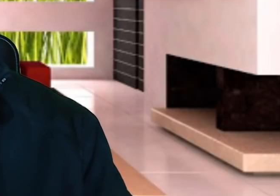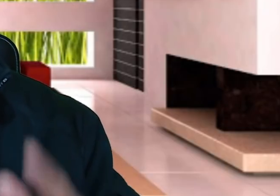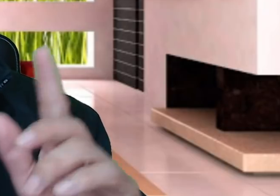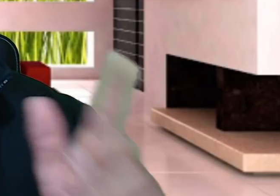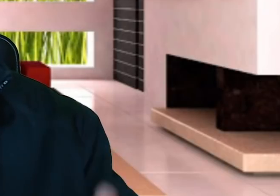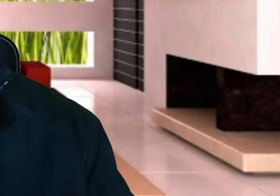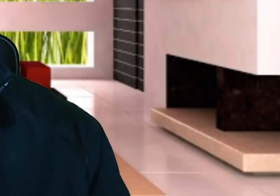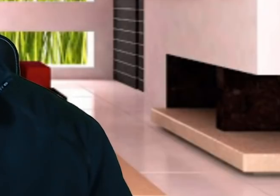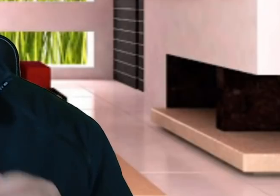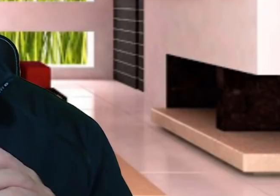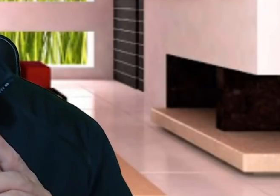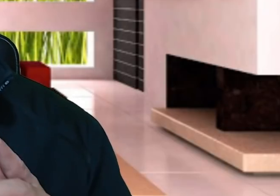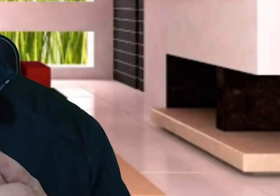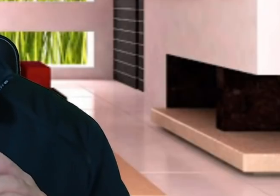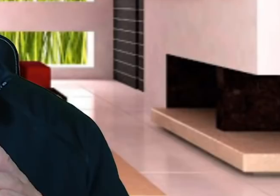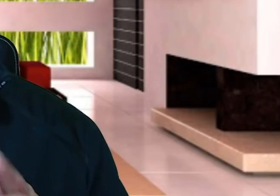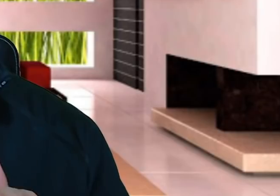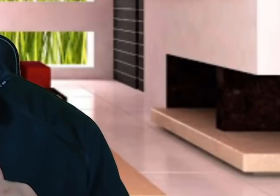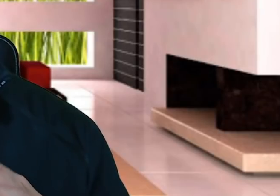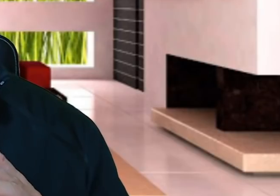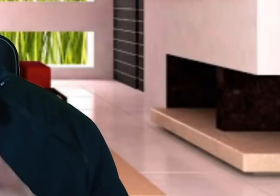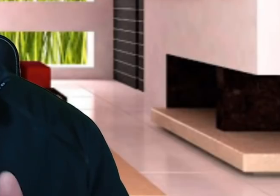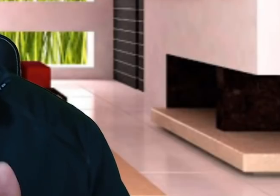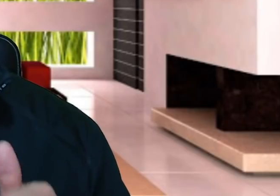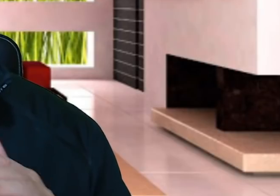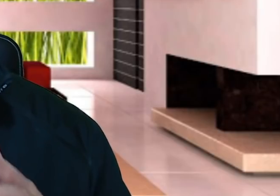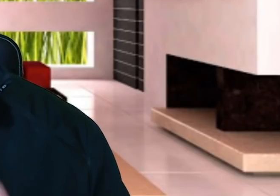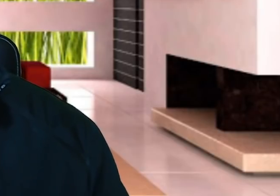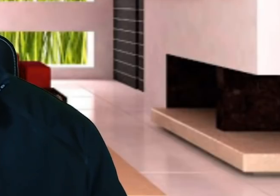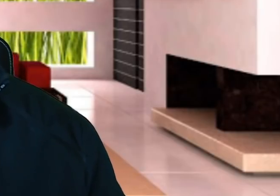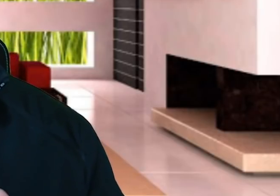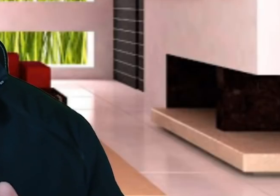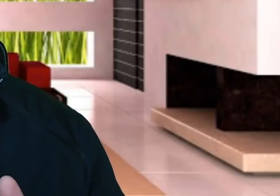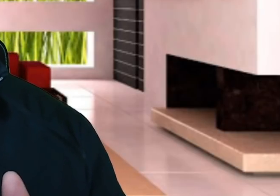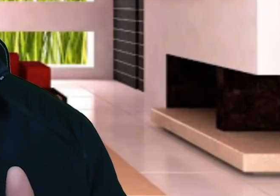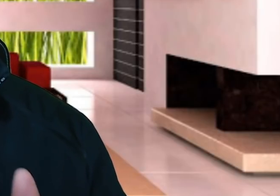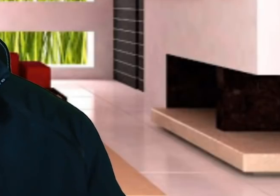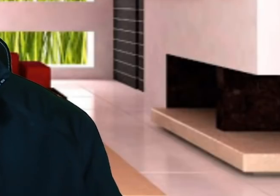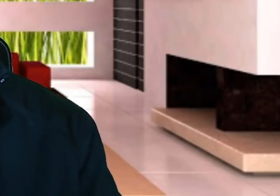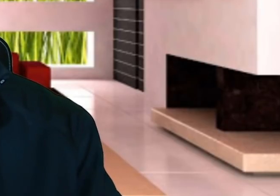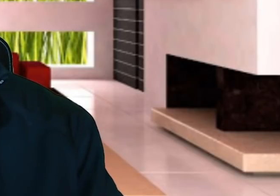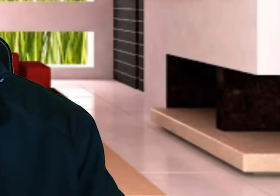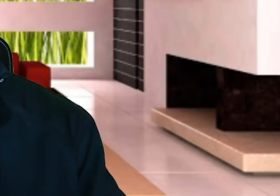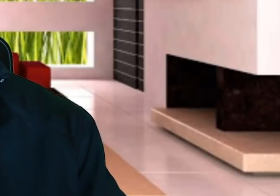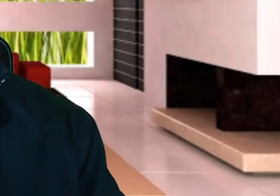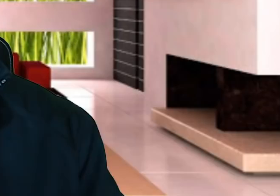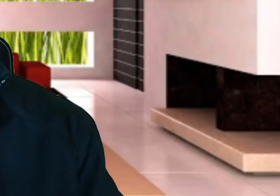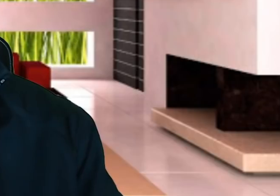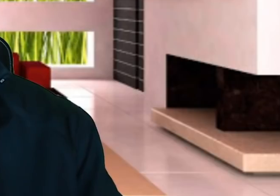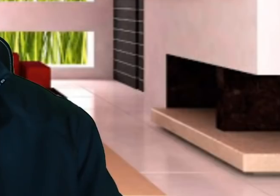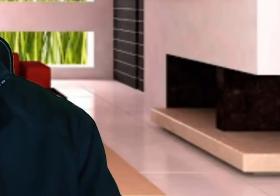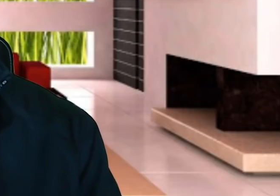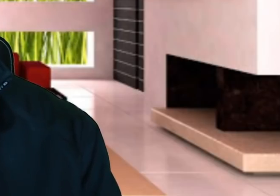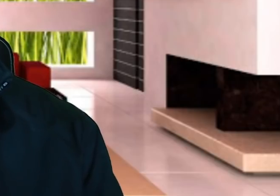que salga al país de este atolladero donde lo dejaron estos gobiernos neoliberales. Un convenio de empresarios con